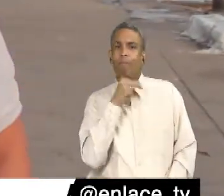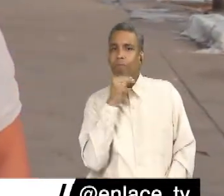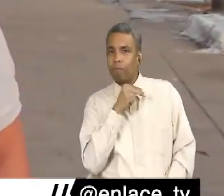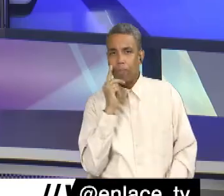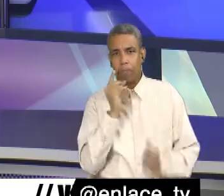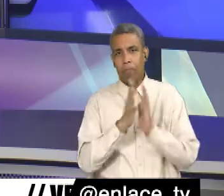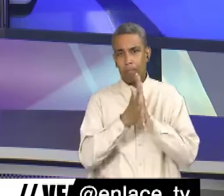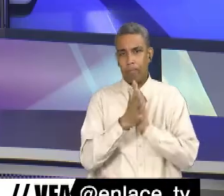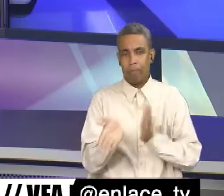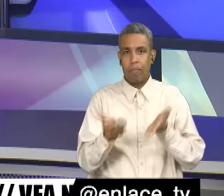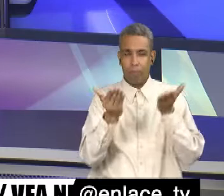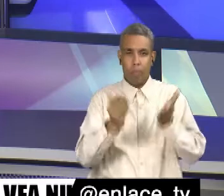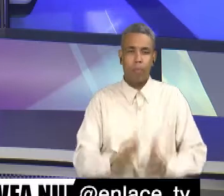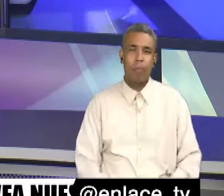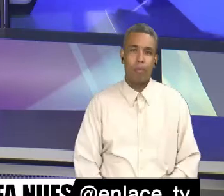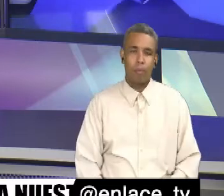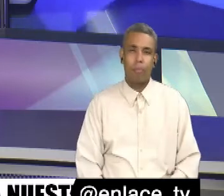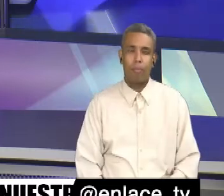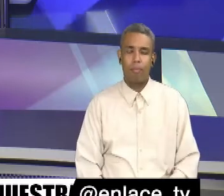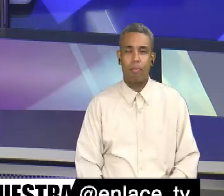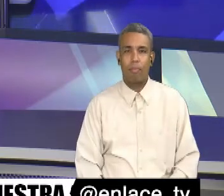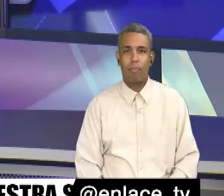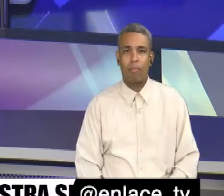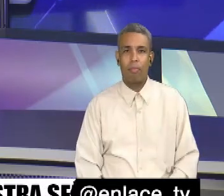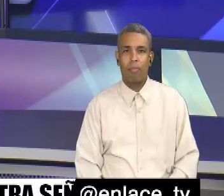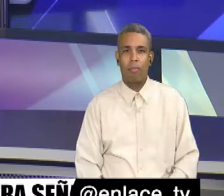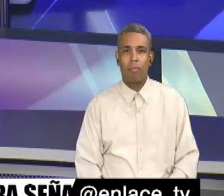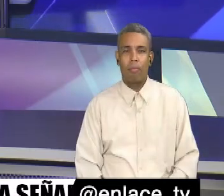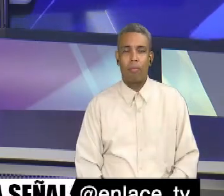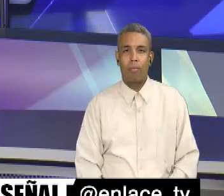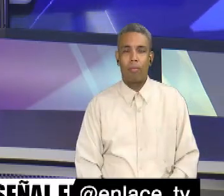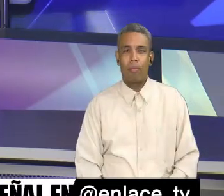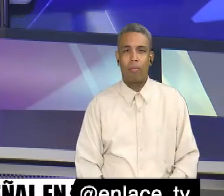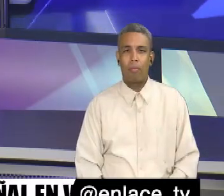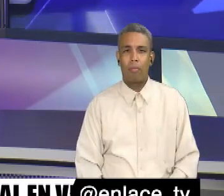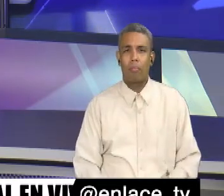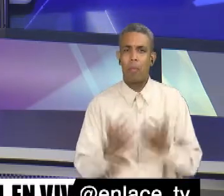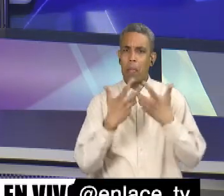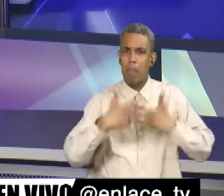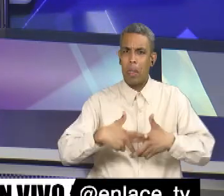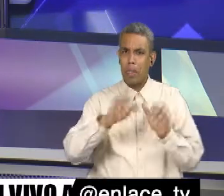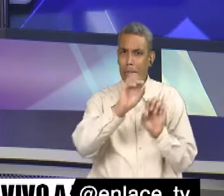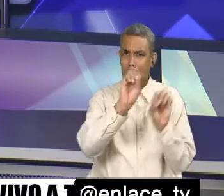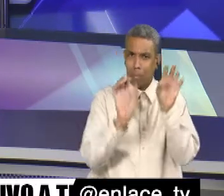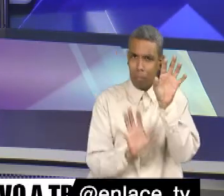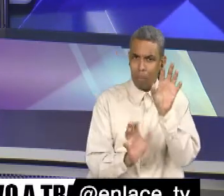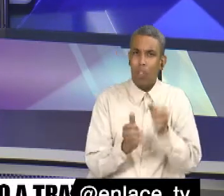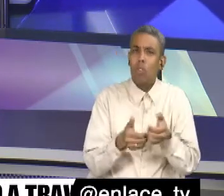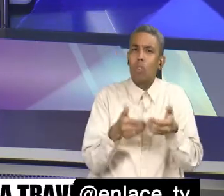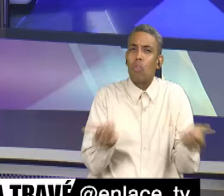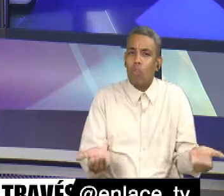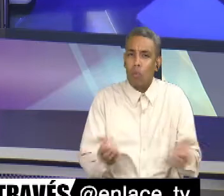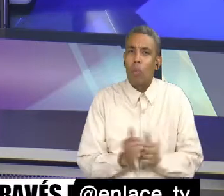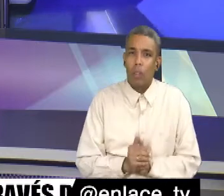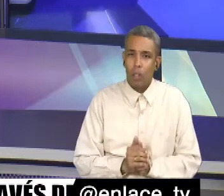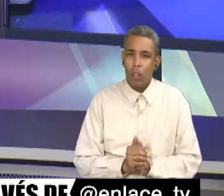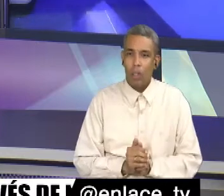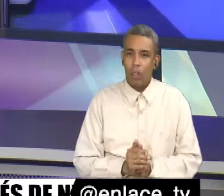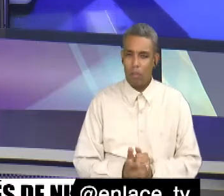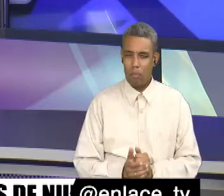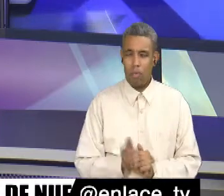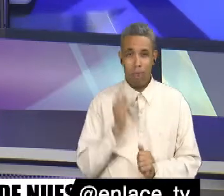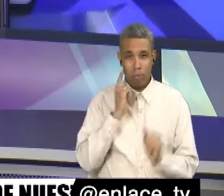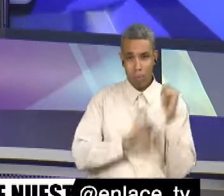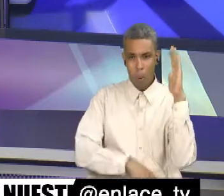tardes. Gracias, Neila. Buenas tardes. Isagen explicó cómo ha sido el proceso de vertimiento que se ha dado en la represa de Topocoro en los